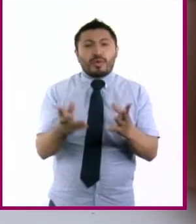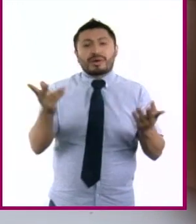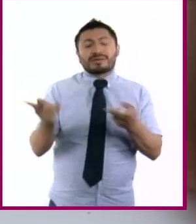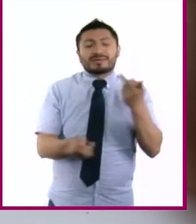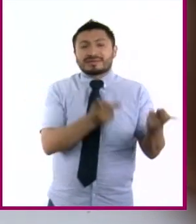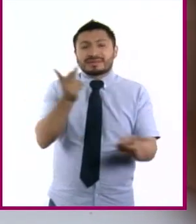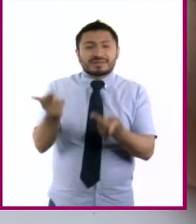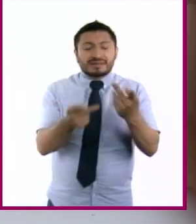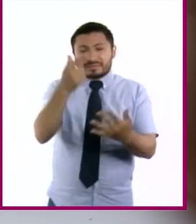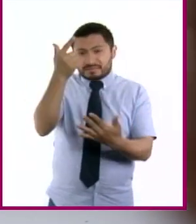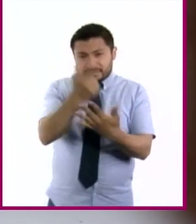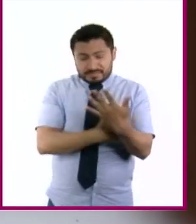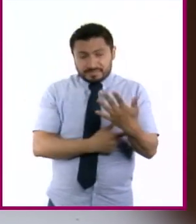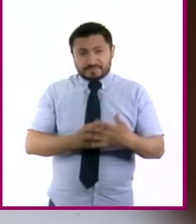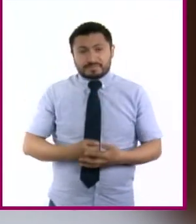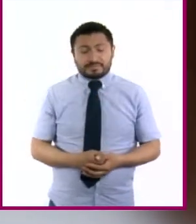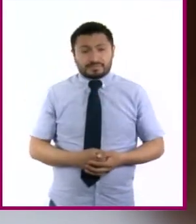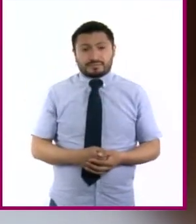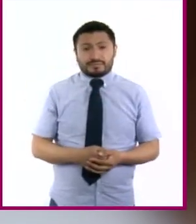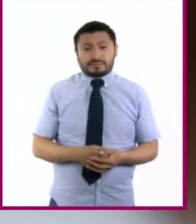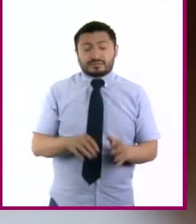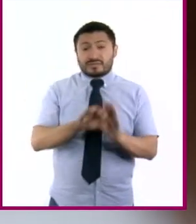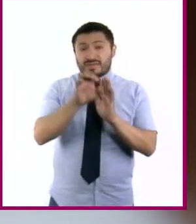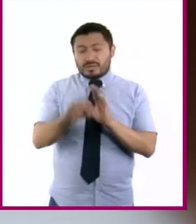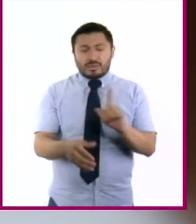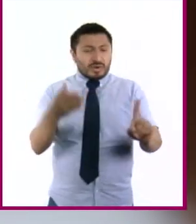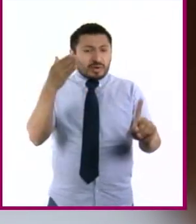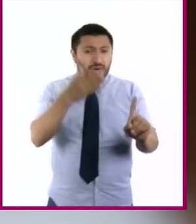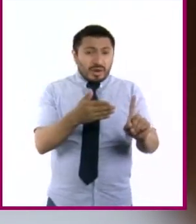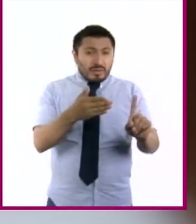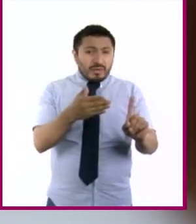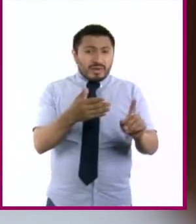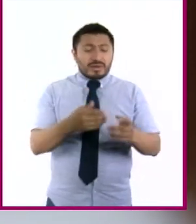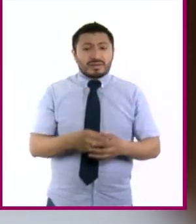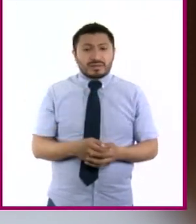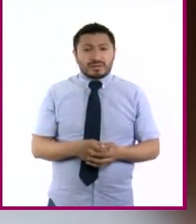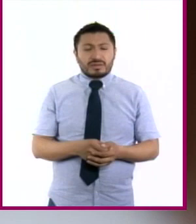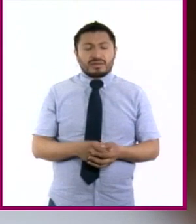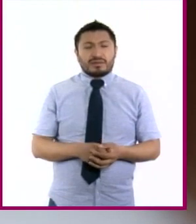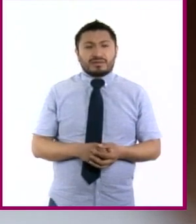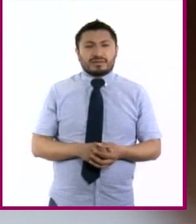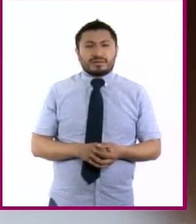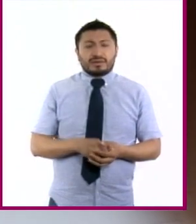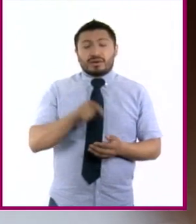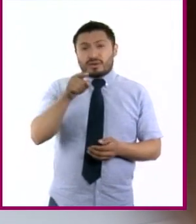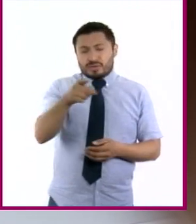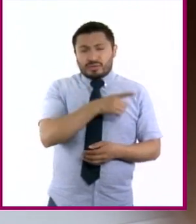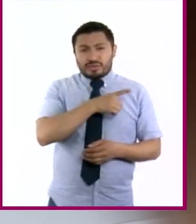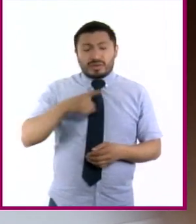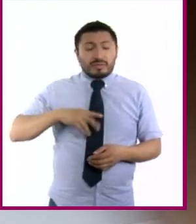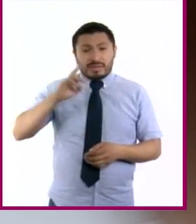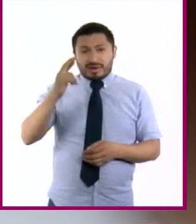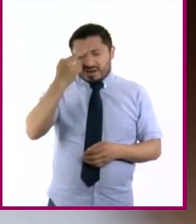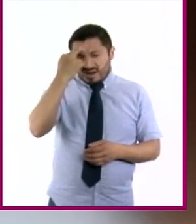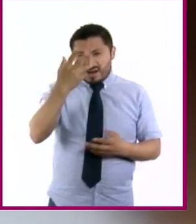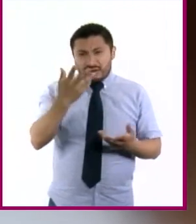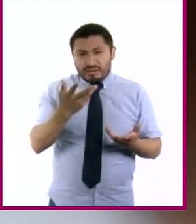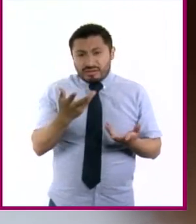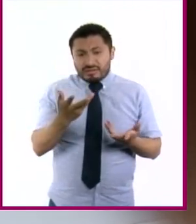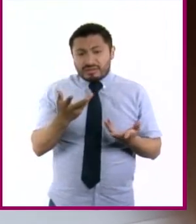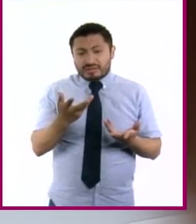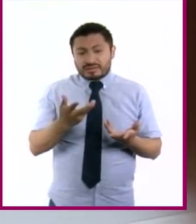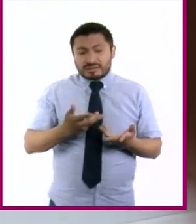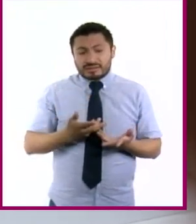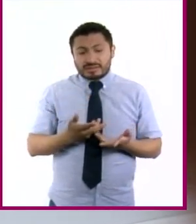que daría en este sentido, Axel, bueno, pues sería justamente tener en cuenta el tamaño de la